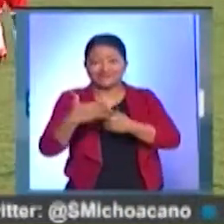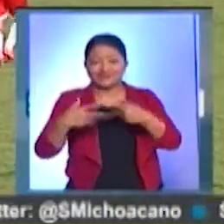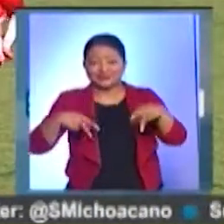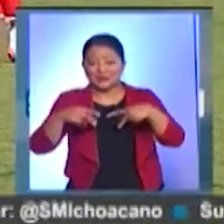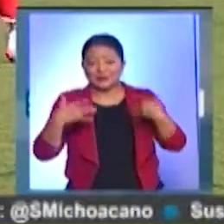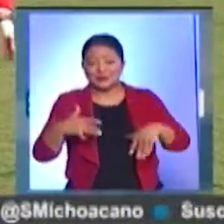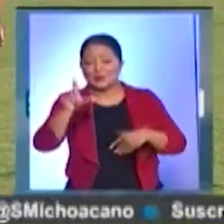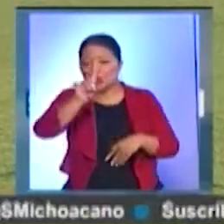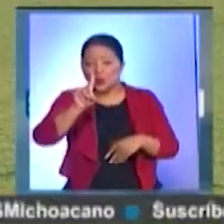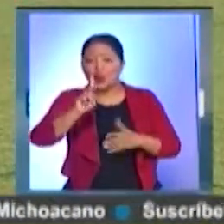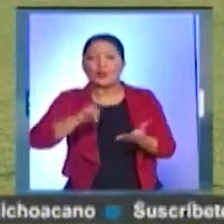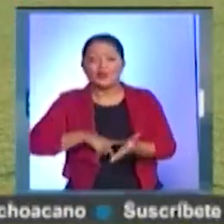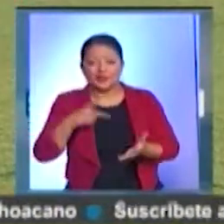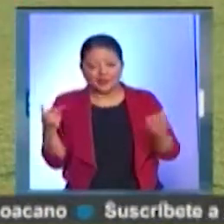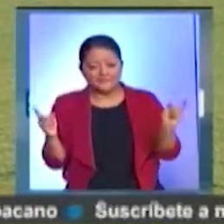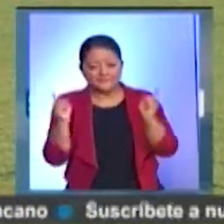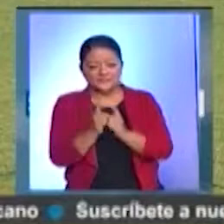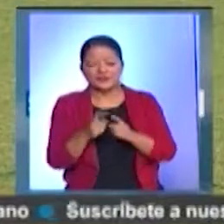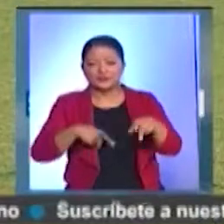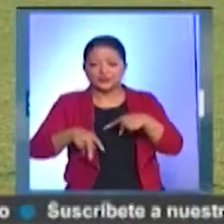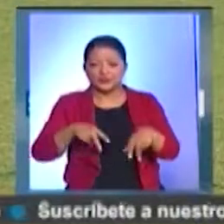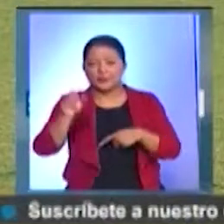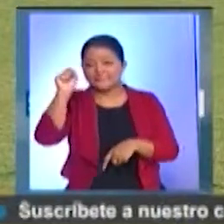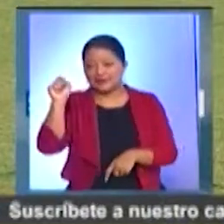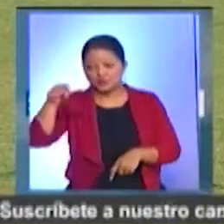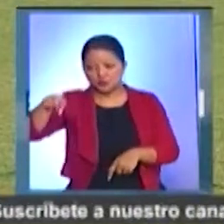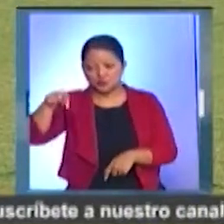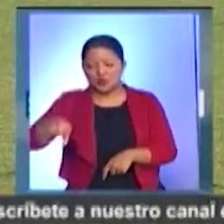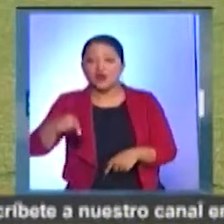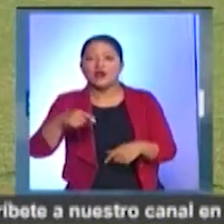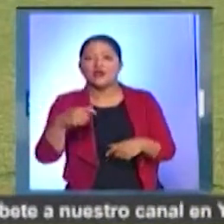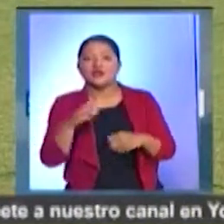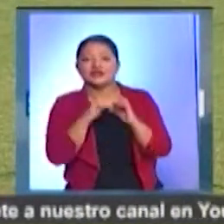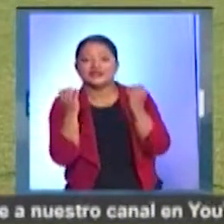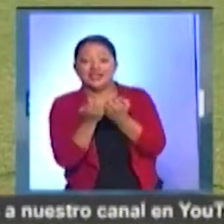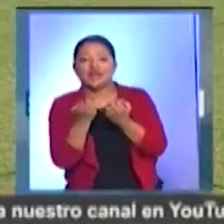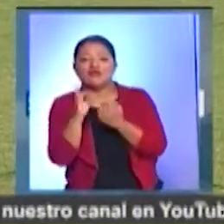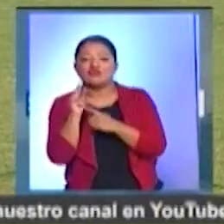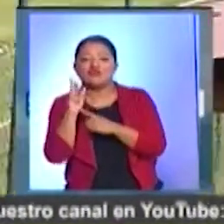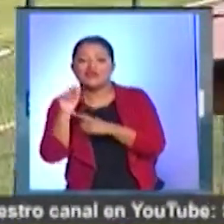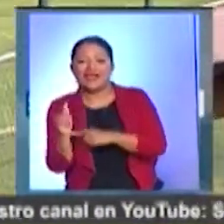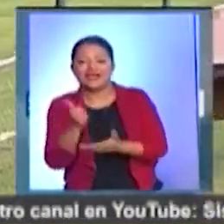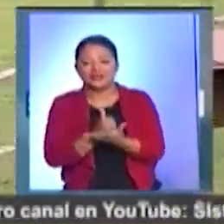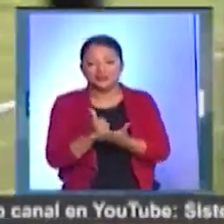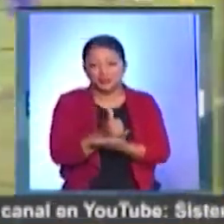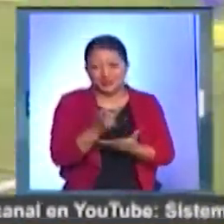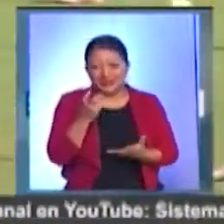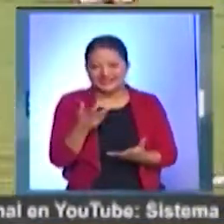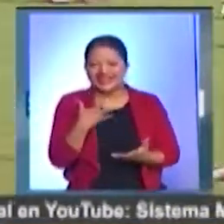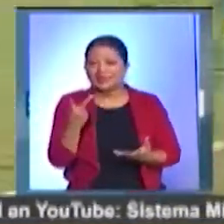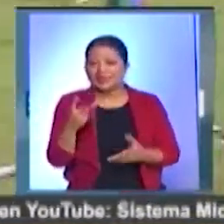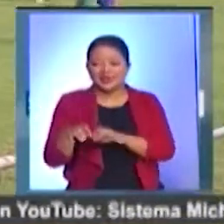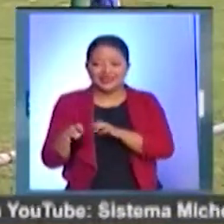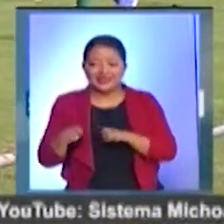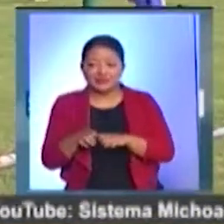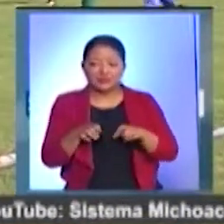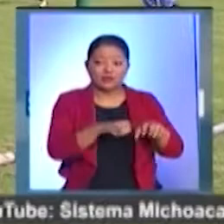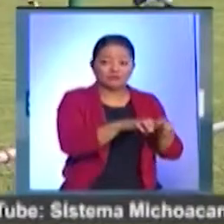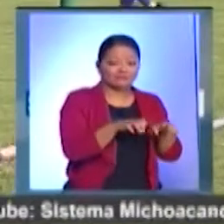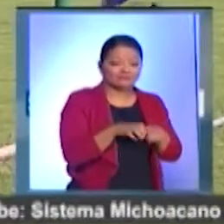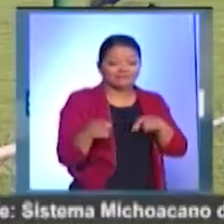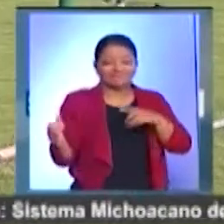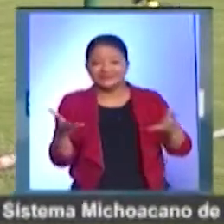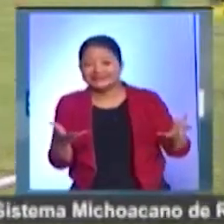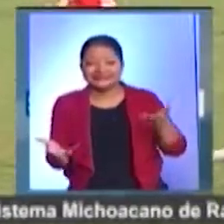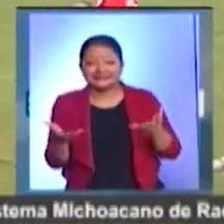domingo sostendrán otro encuentro amistosa en la unidad deportiva de pátzcuaro en el estadio furia azul sobre la existencia de dos equipos en la sede de la ciudad del